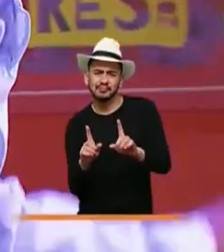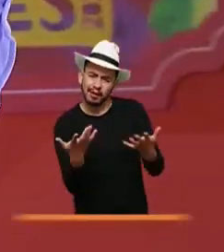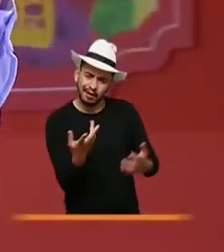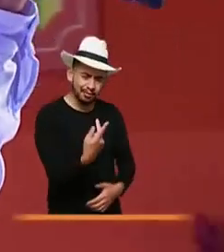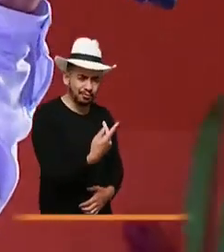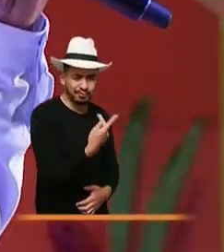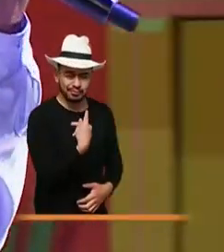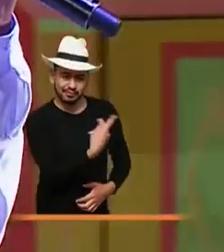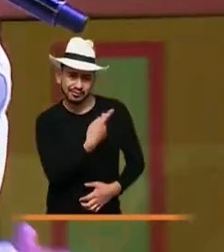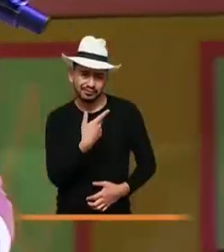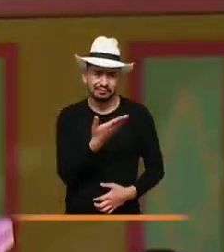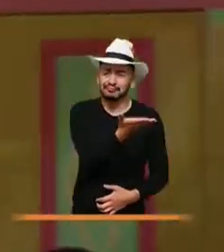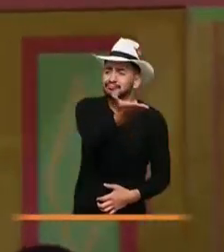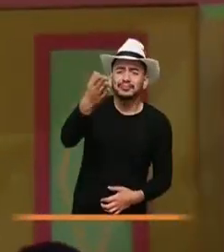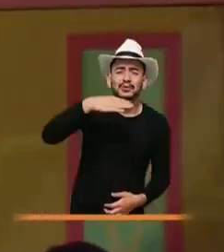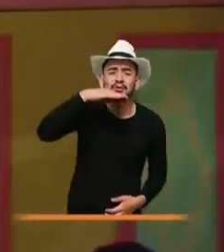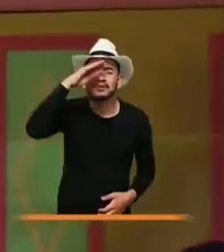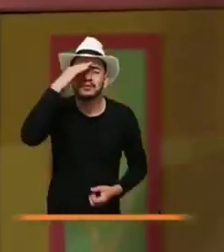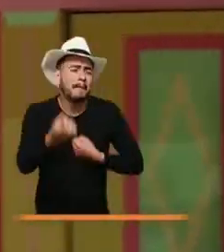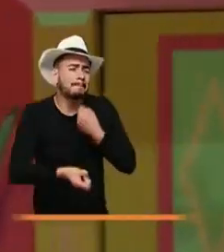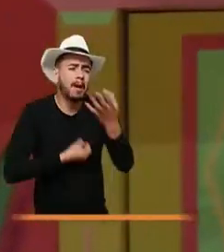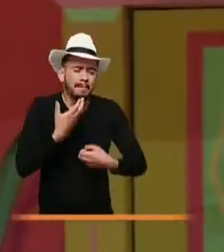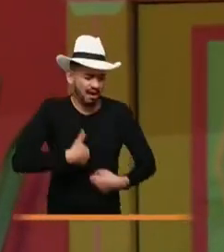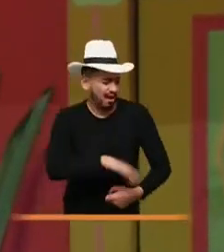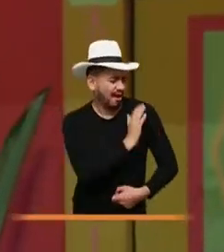d damos drogas